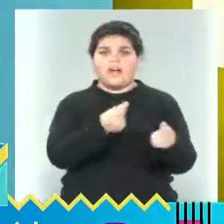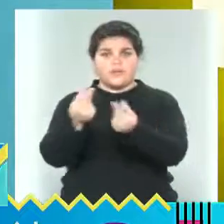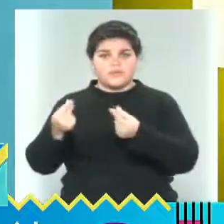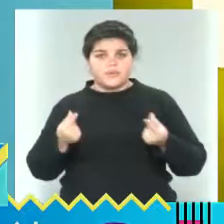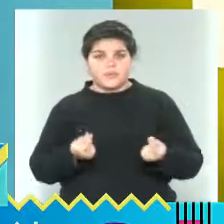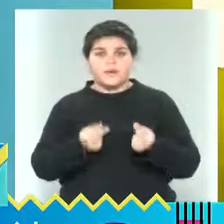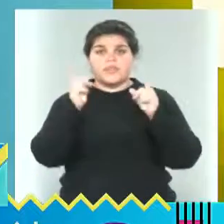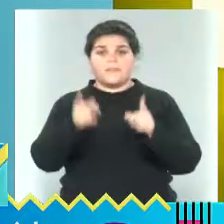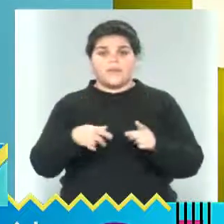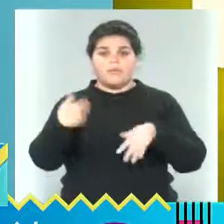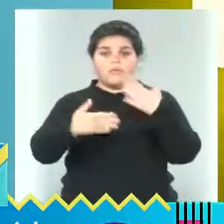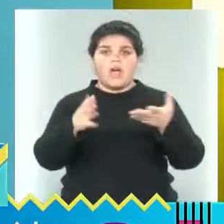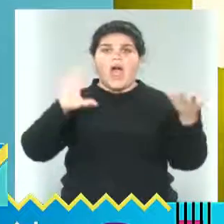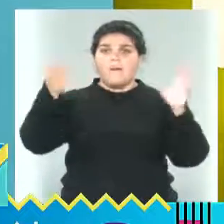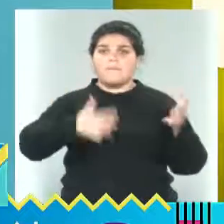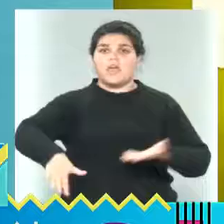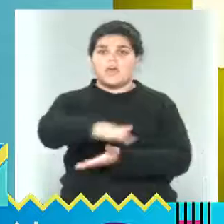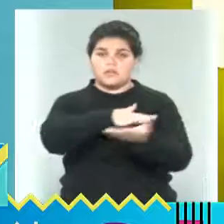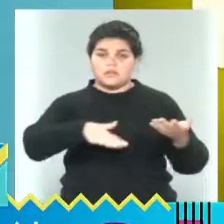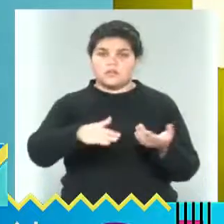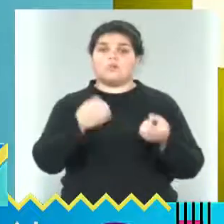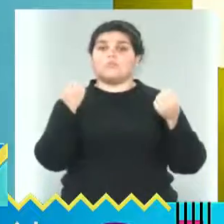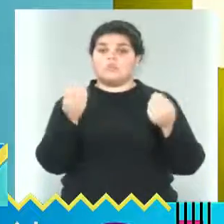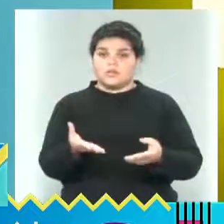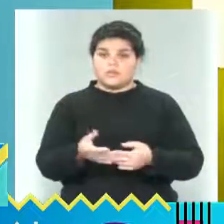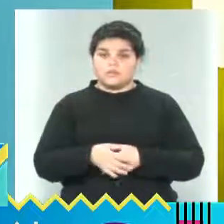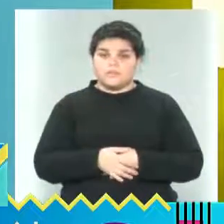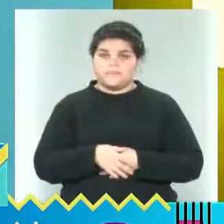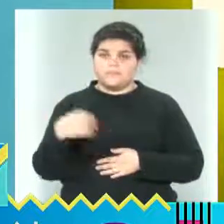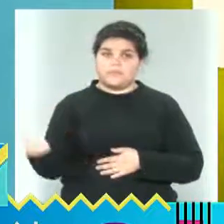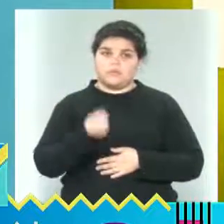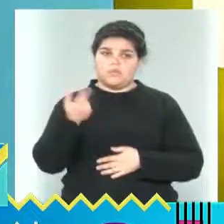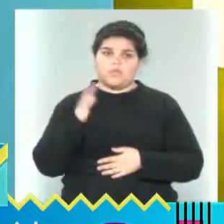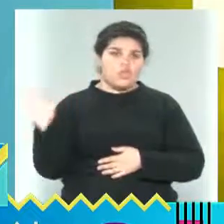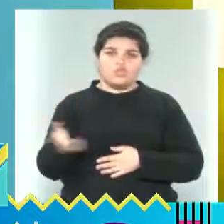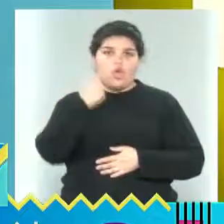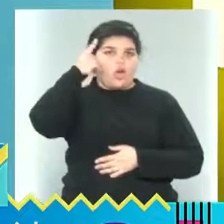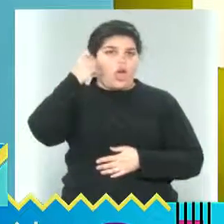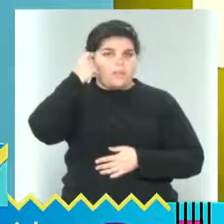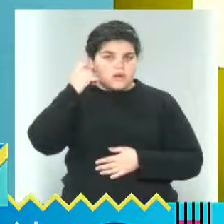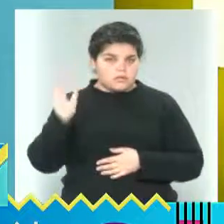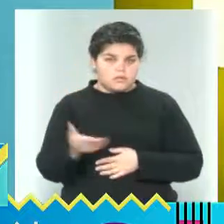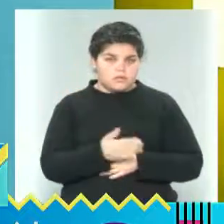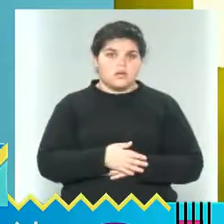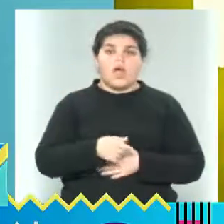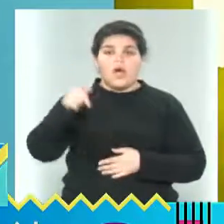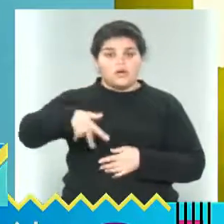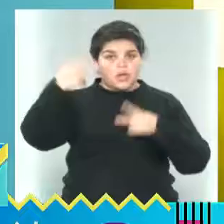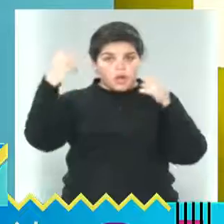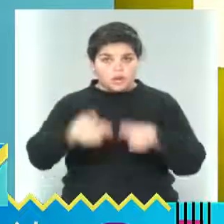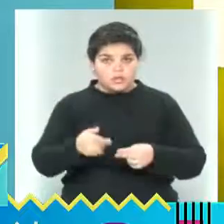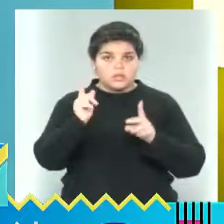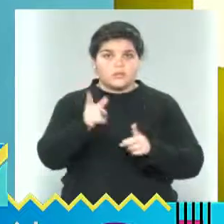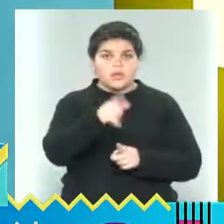un impacto en el ambiente. Por eso el llamado también a educarnos todos nosotros. Nos vamos a ir a un corte y los vamos a invitar a que